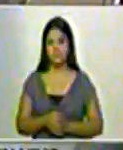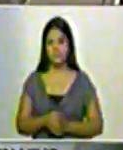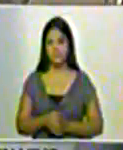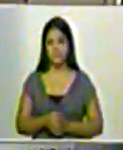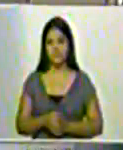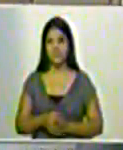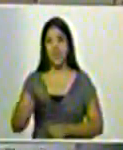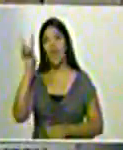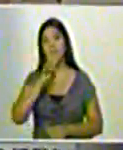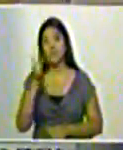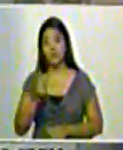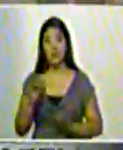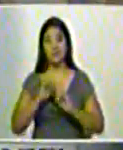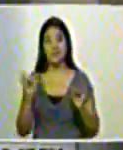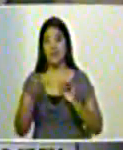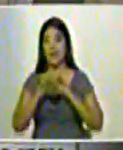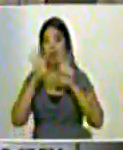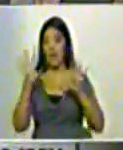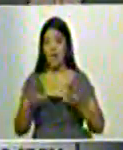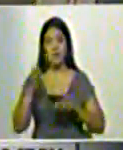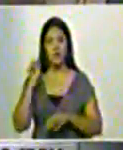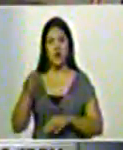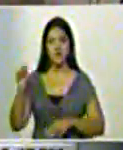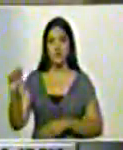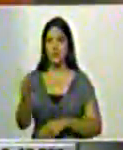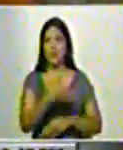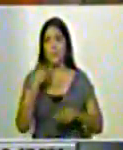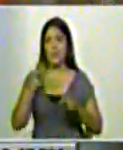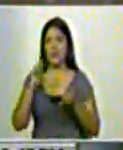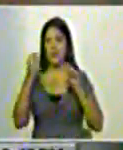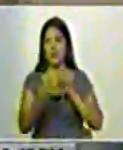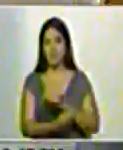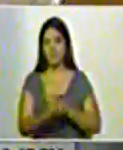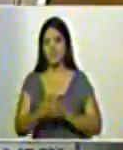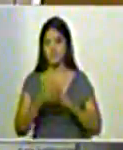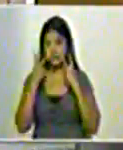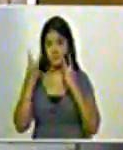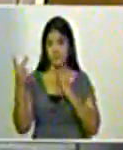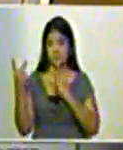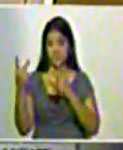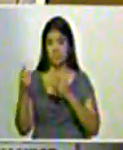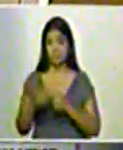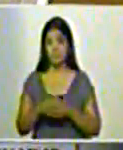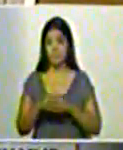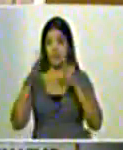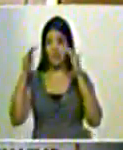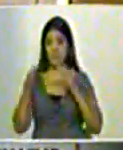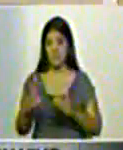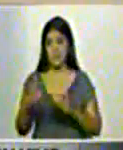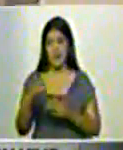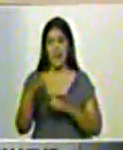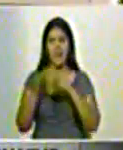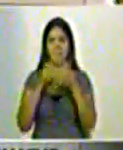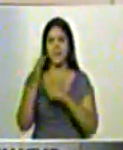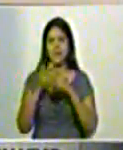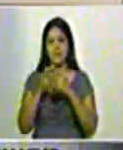Venezuela dejó por sentado que quiere una avalancha por el cambio. Aquí está Unidad Venezuela. Unidad Venezuela, abajo a la izquierda, la de la manito, avalancha por el cambio.